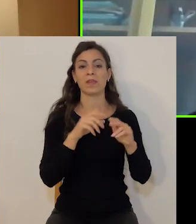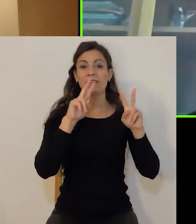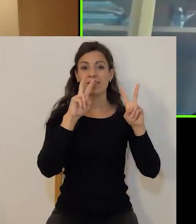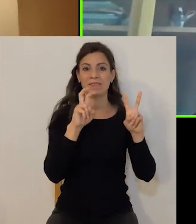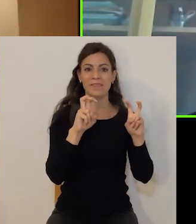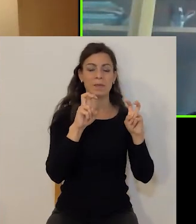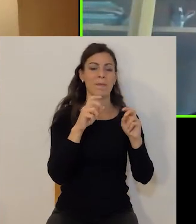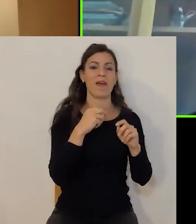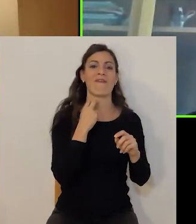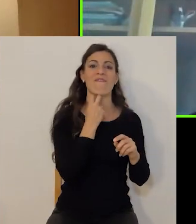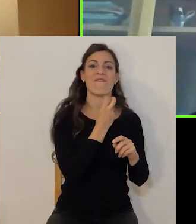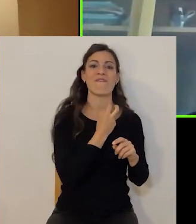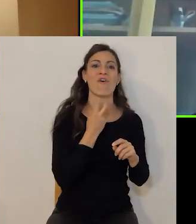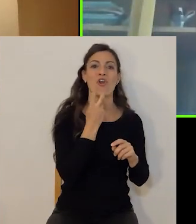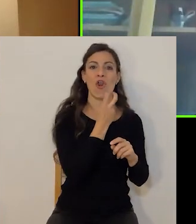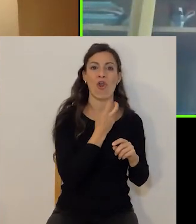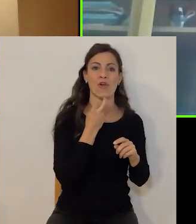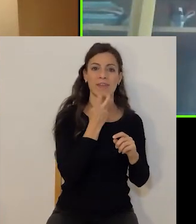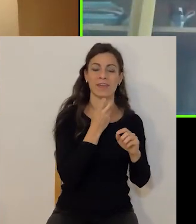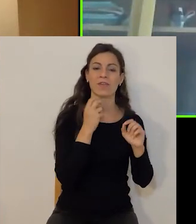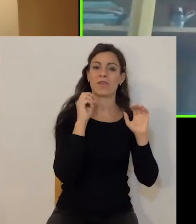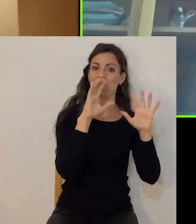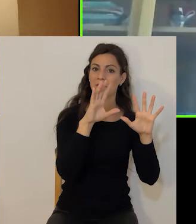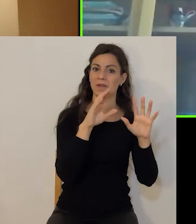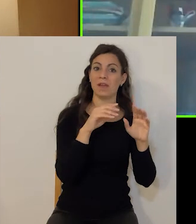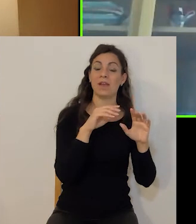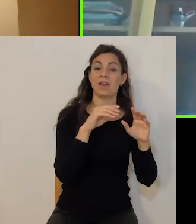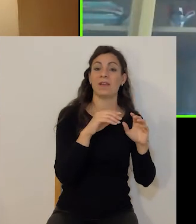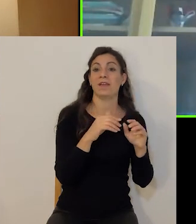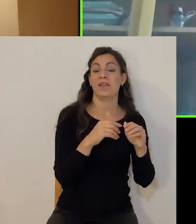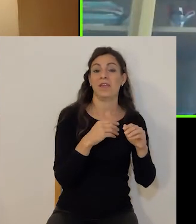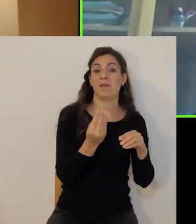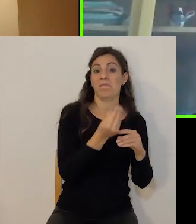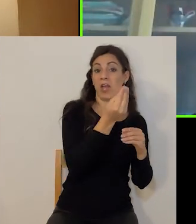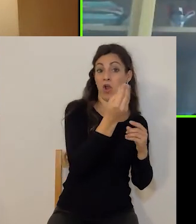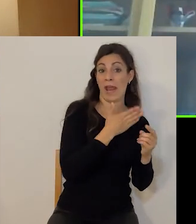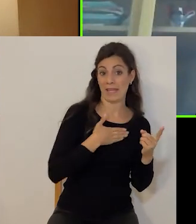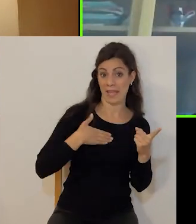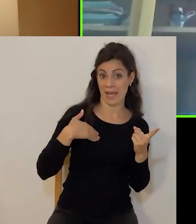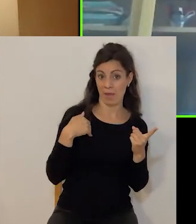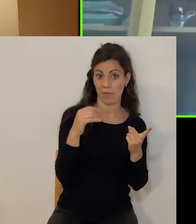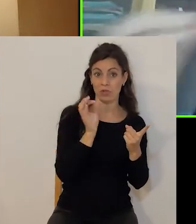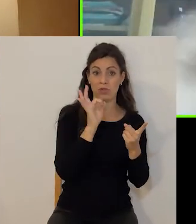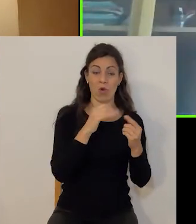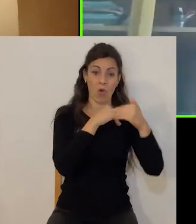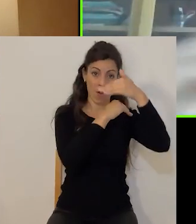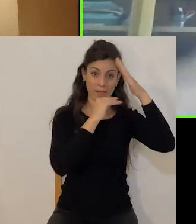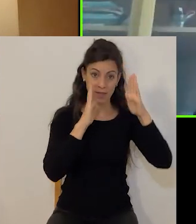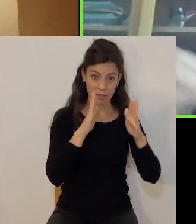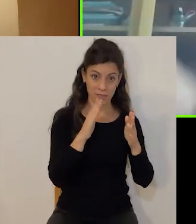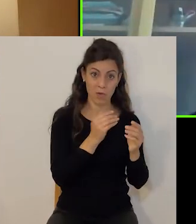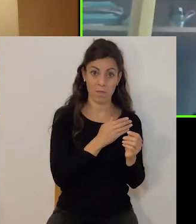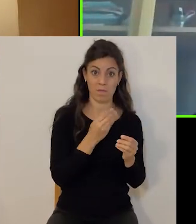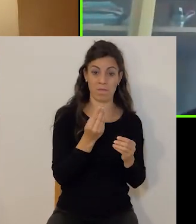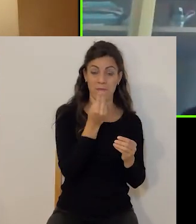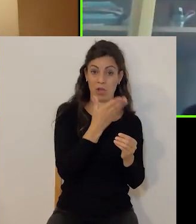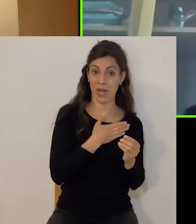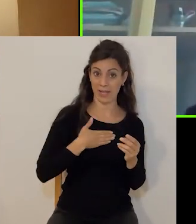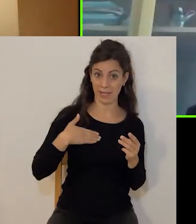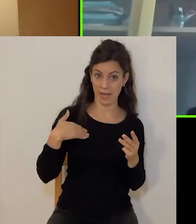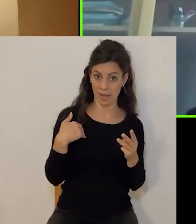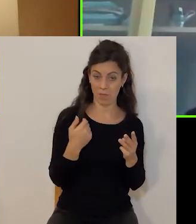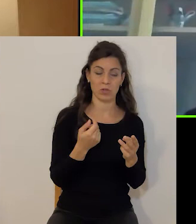fonológica. Utilizamos juegos específicos de fluencia fonológica, por ejemplo. O queremos mejorar la atención. Utilizamos juegos específicos